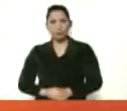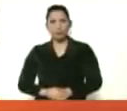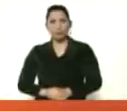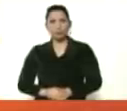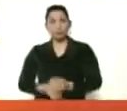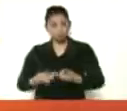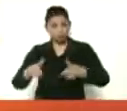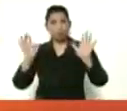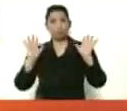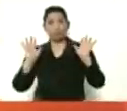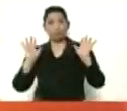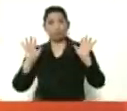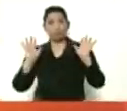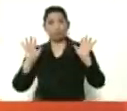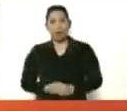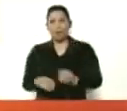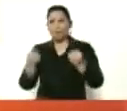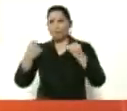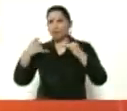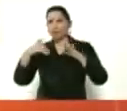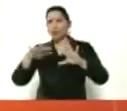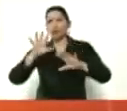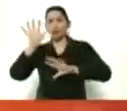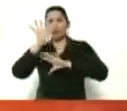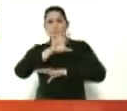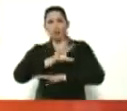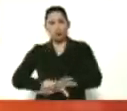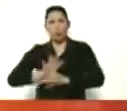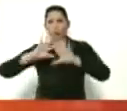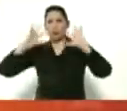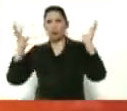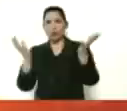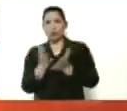Es así. En el mundo nos escuchan.